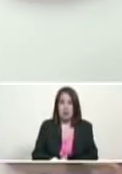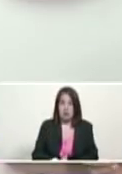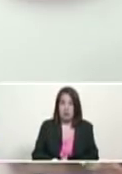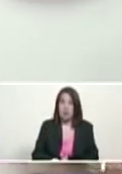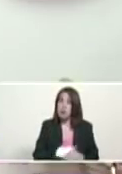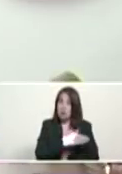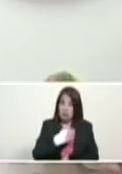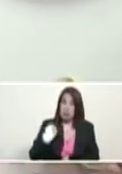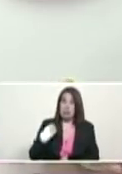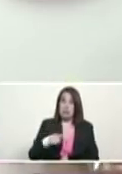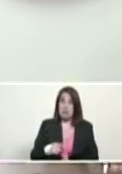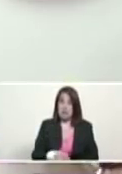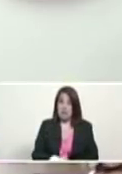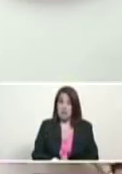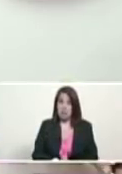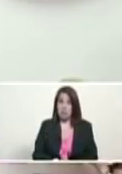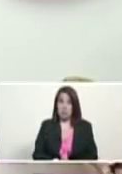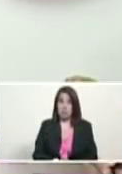hemos tenido.